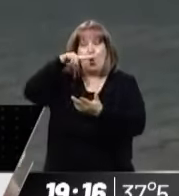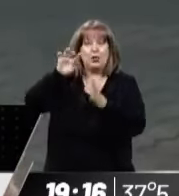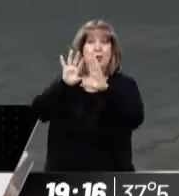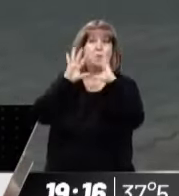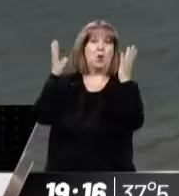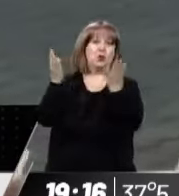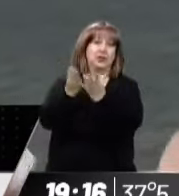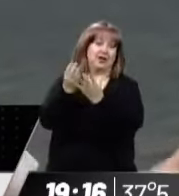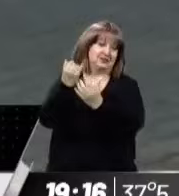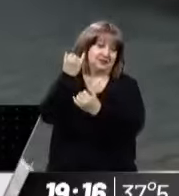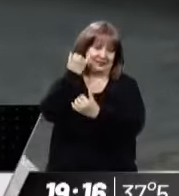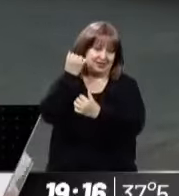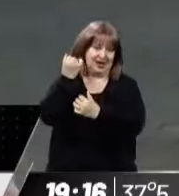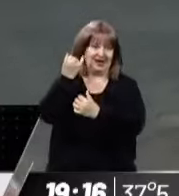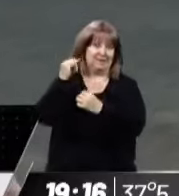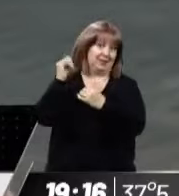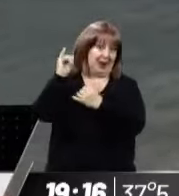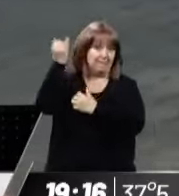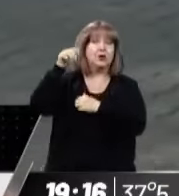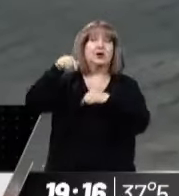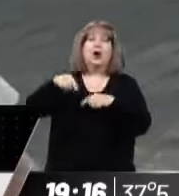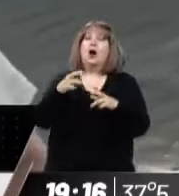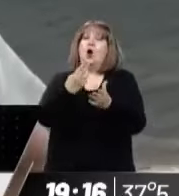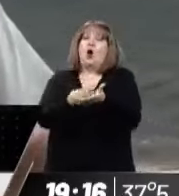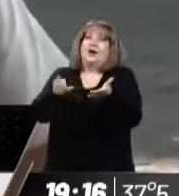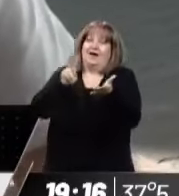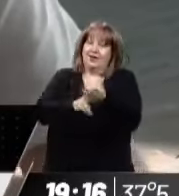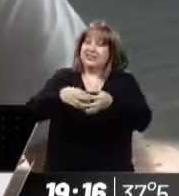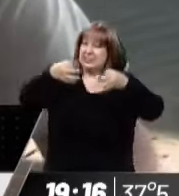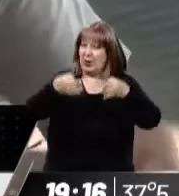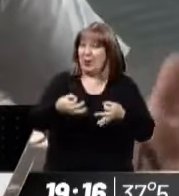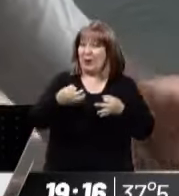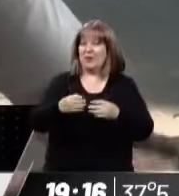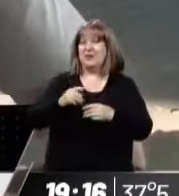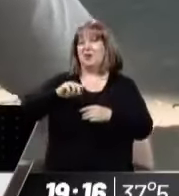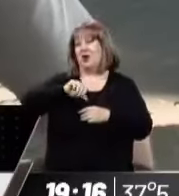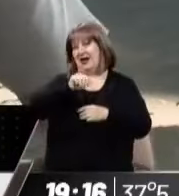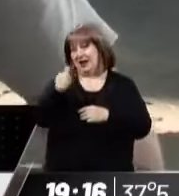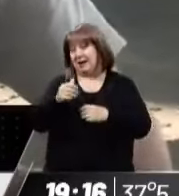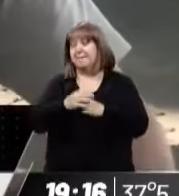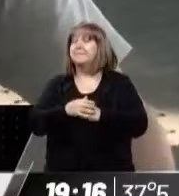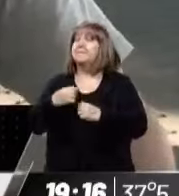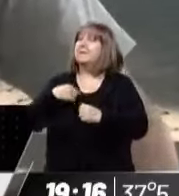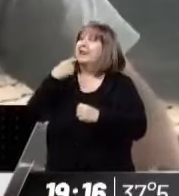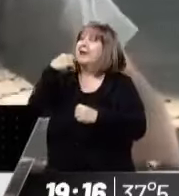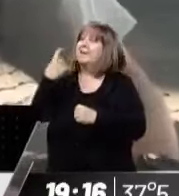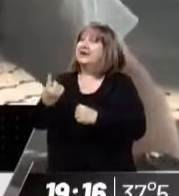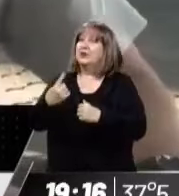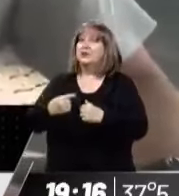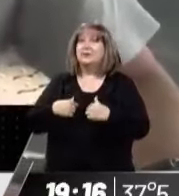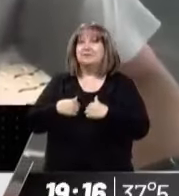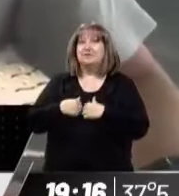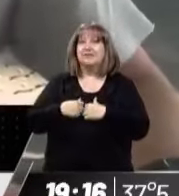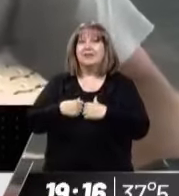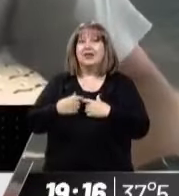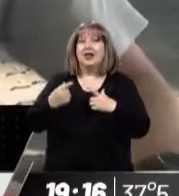vamos a ganar este. Lo siento. Te digo lo que veo en Francia. Obviamente que mi corazón es argentino y creo que vos no sos, ¿cómo